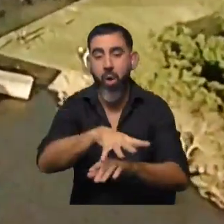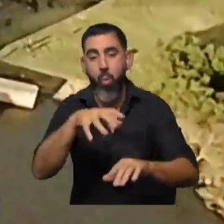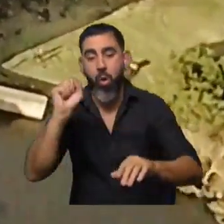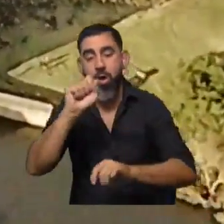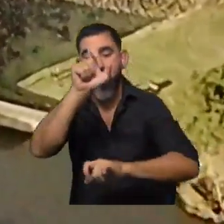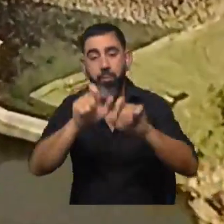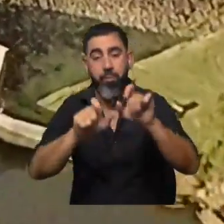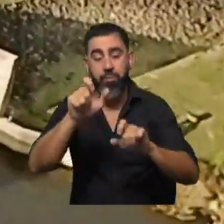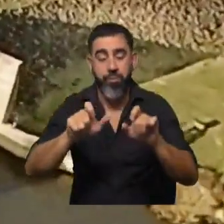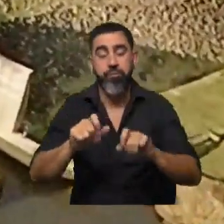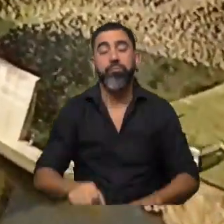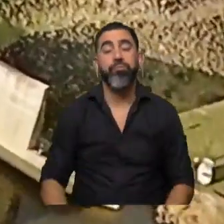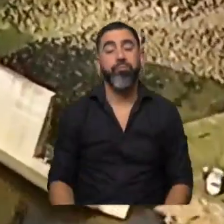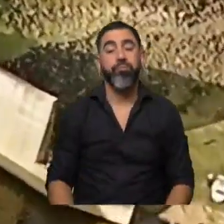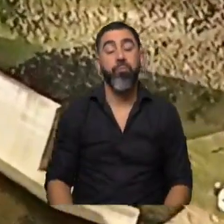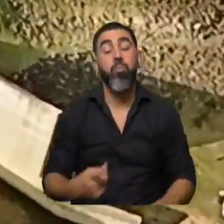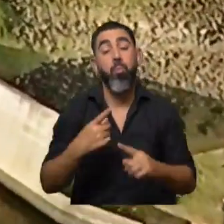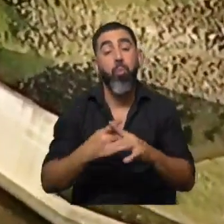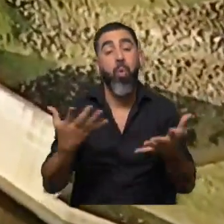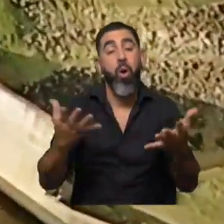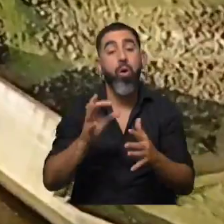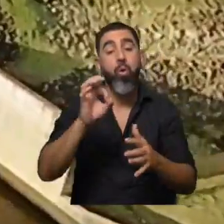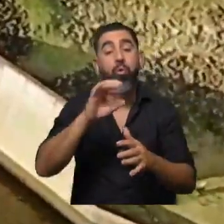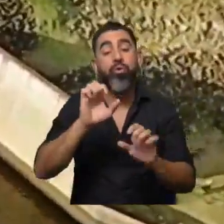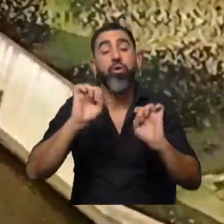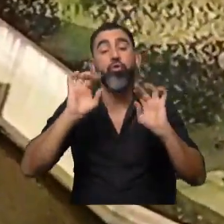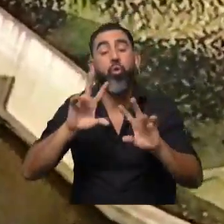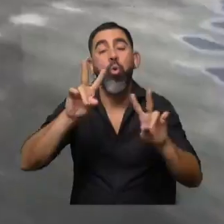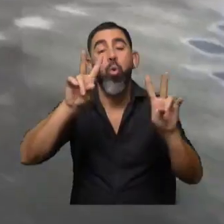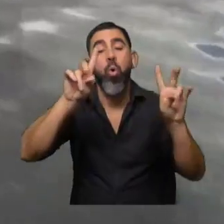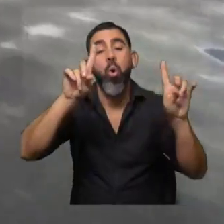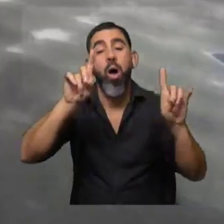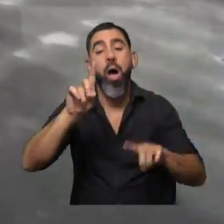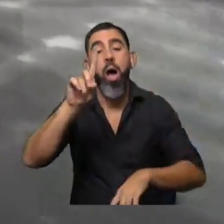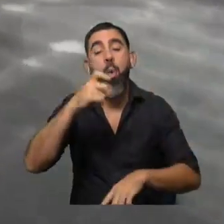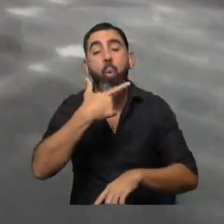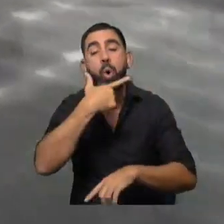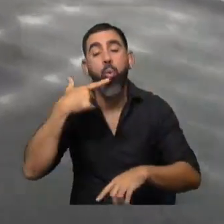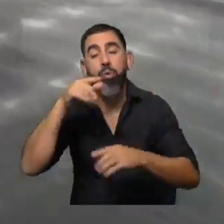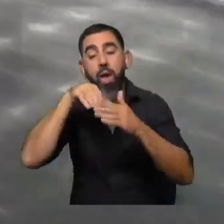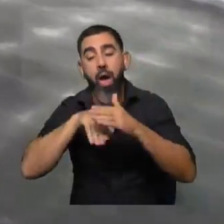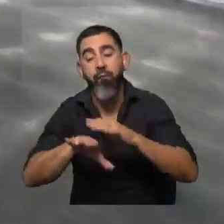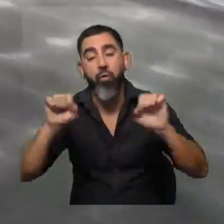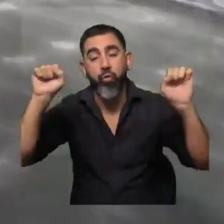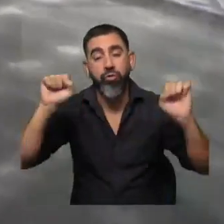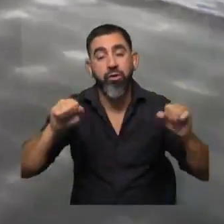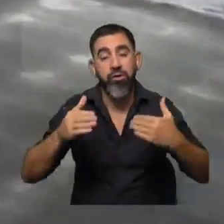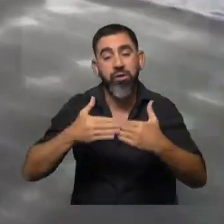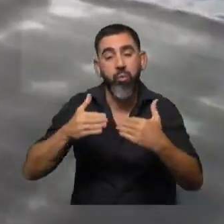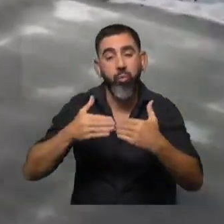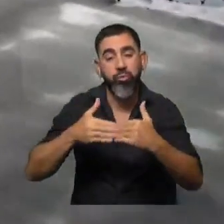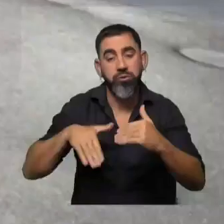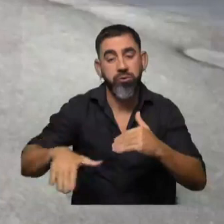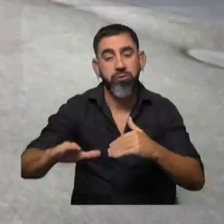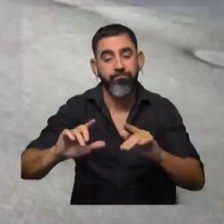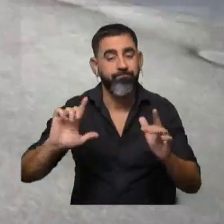la planta de aguas corrientes. Por ahora, OCE solo puede acceder al agua dulce que corre cauce abajo por el río Santa Lucía y sus afluentes